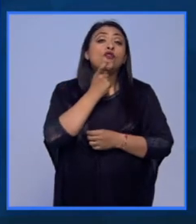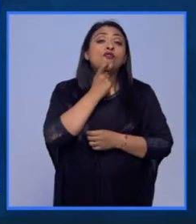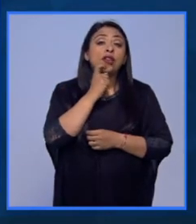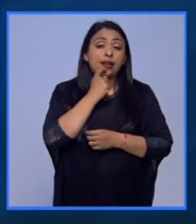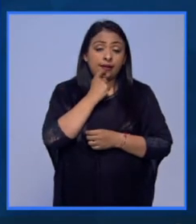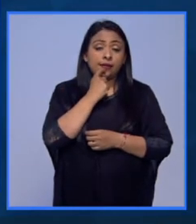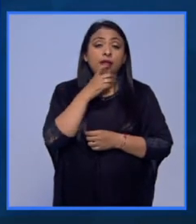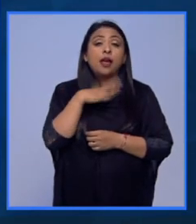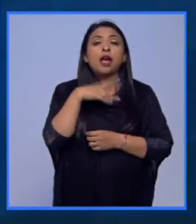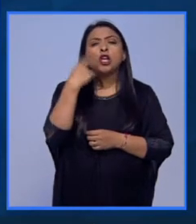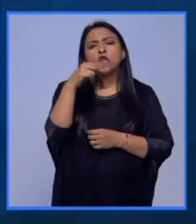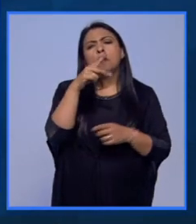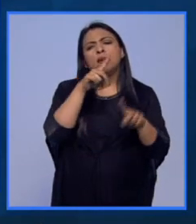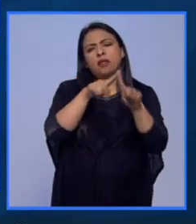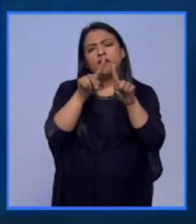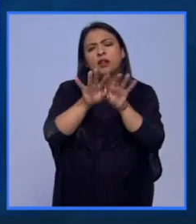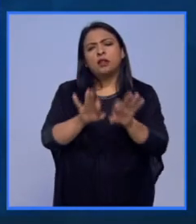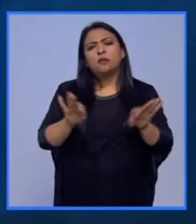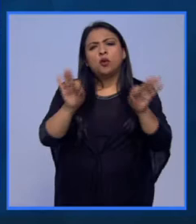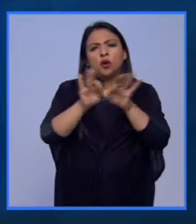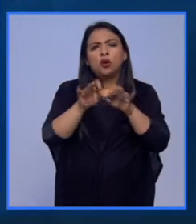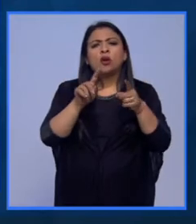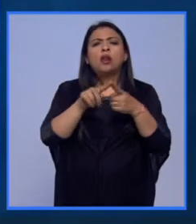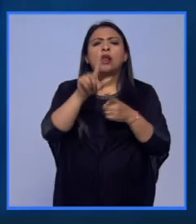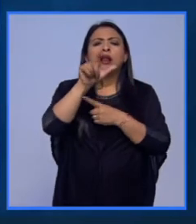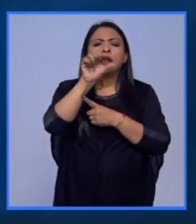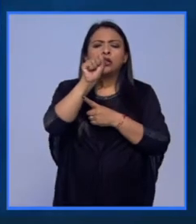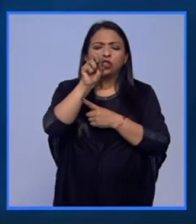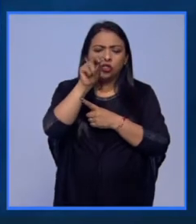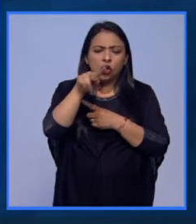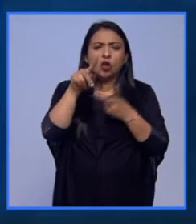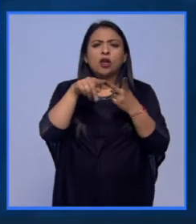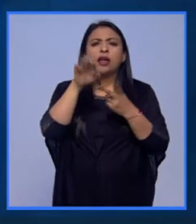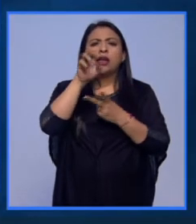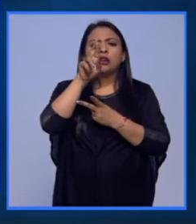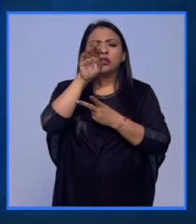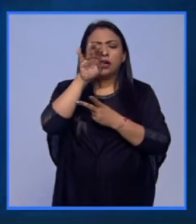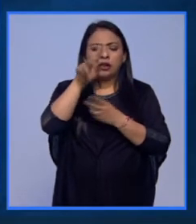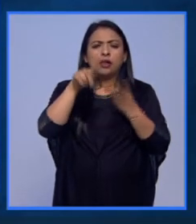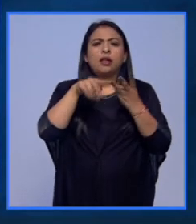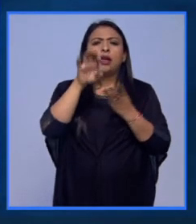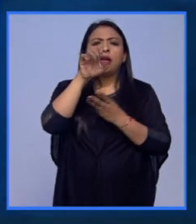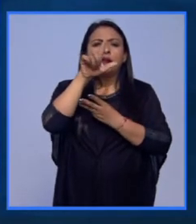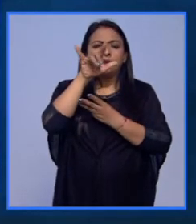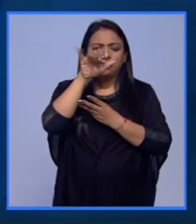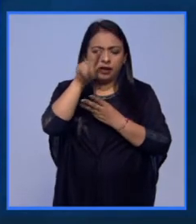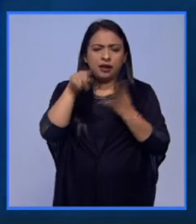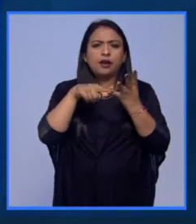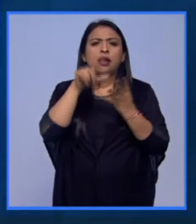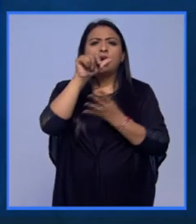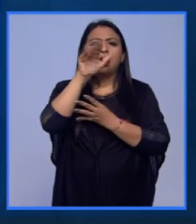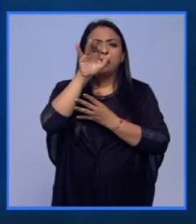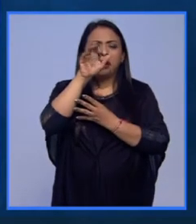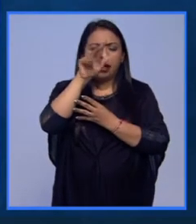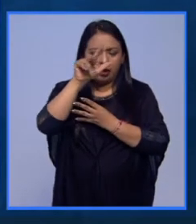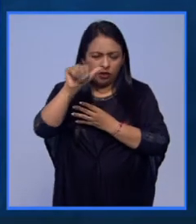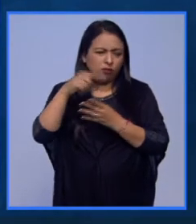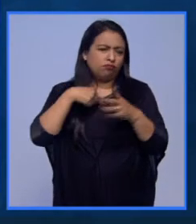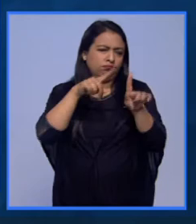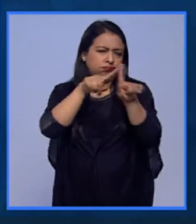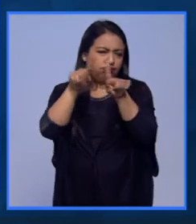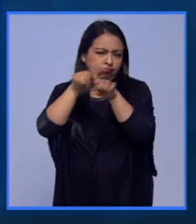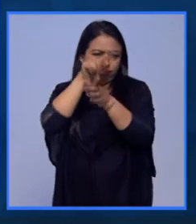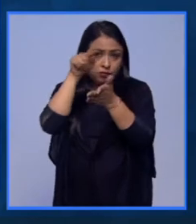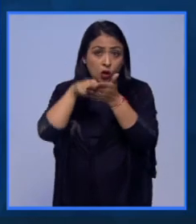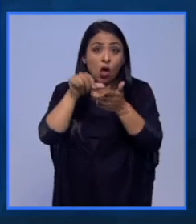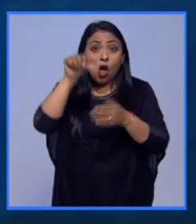pasa por nombres destacados como los de Lars Sonck, Eero Saarinen Eli el Saarinen, Alvar Aalto y muchos otros.